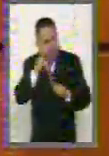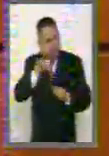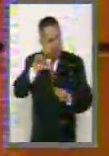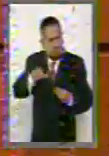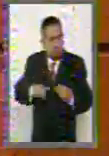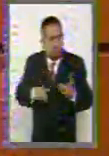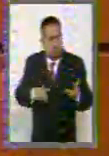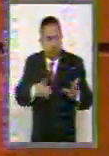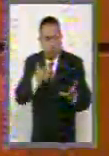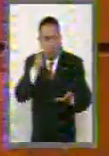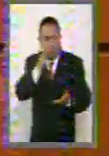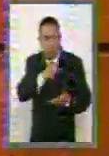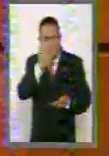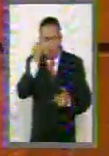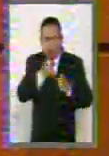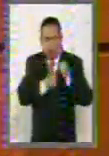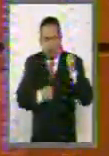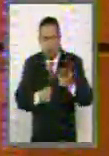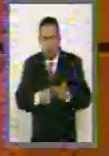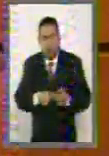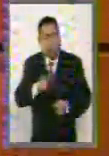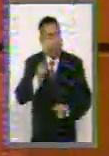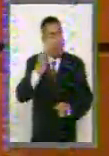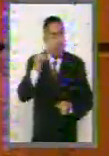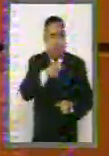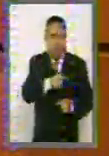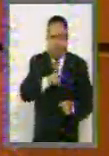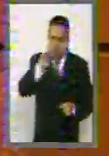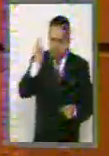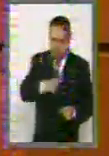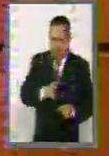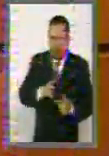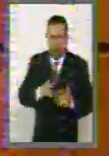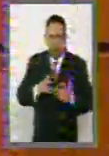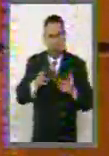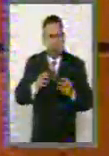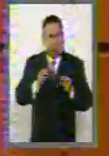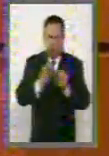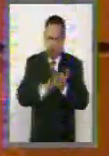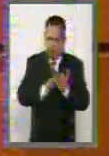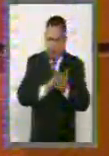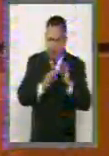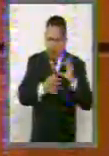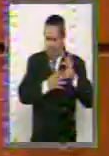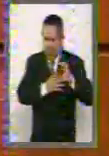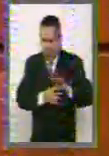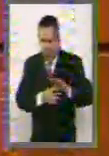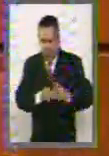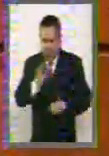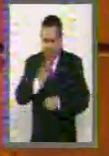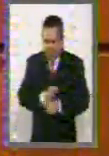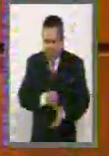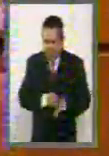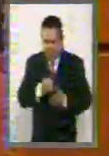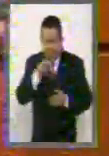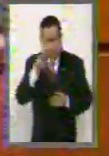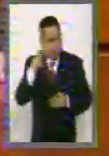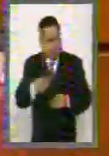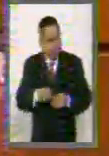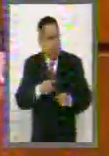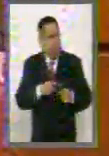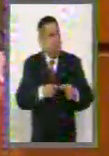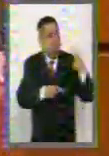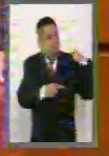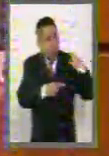Corte. Si van a actuar como de manera muy leal lo han hecho a lo largo de